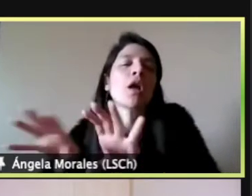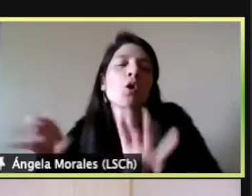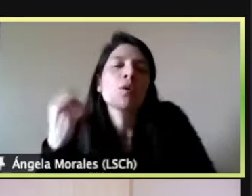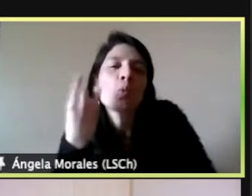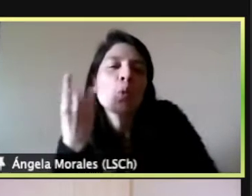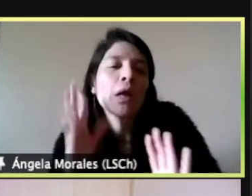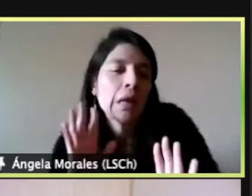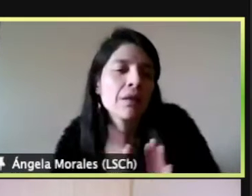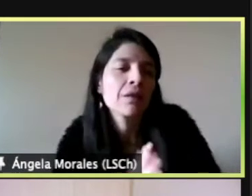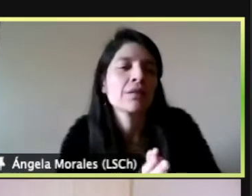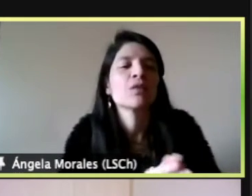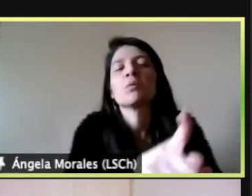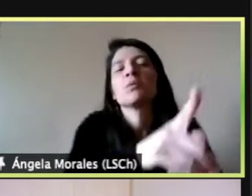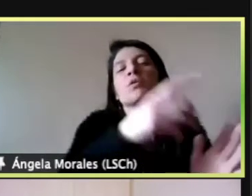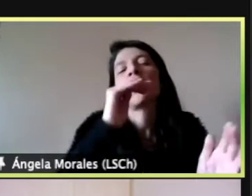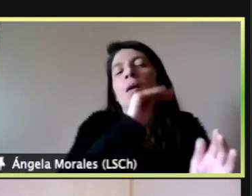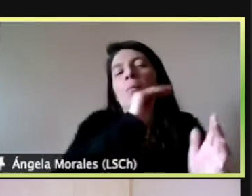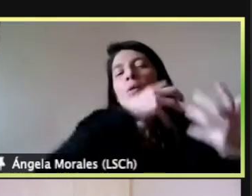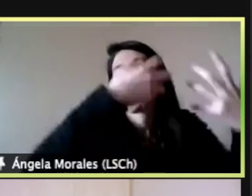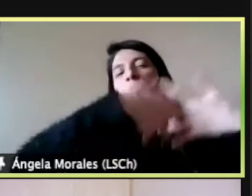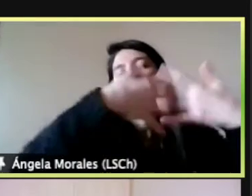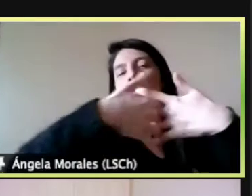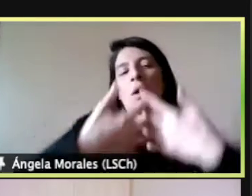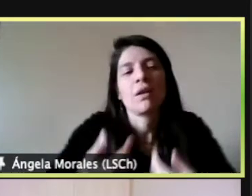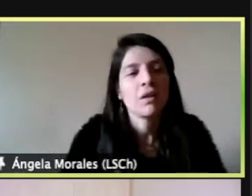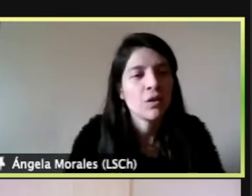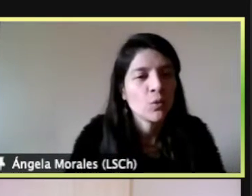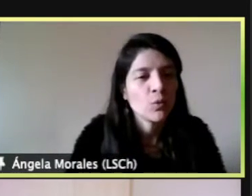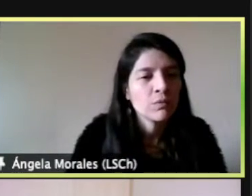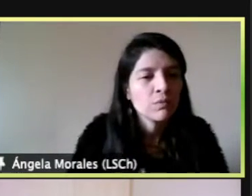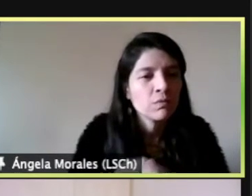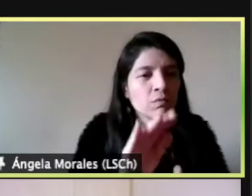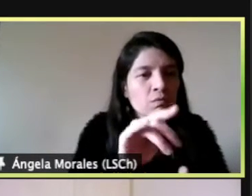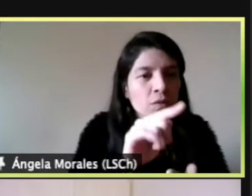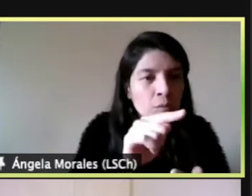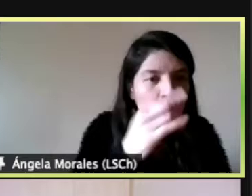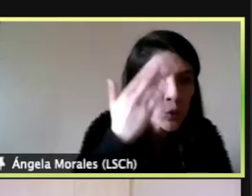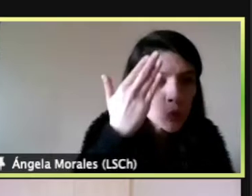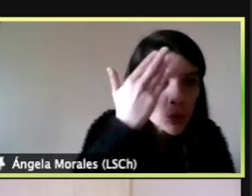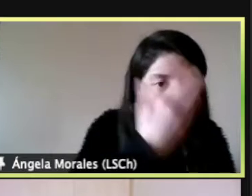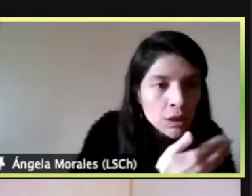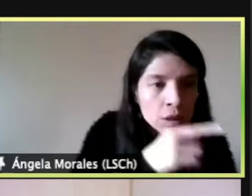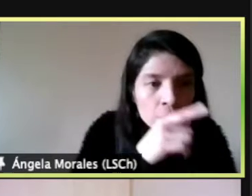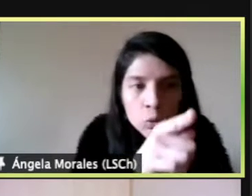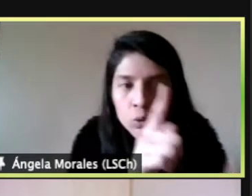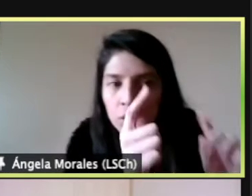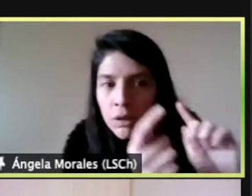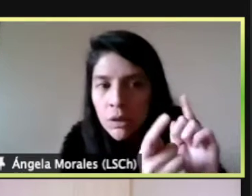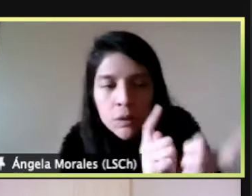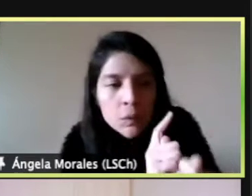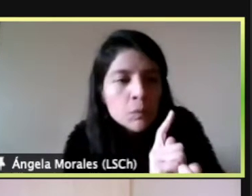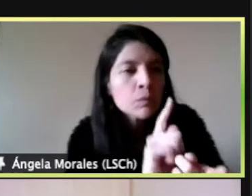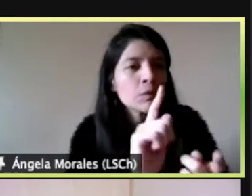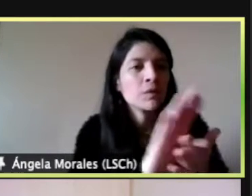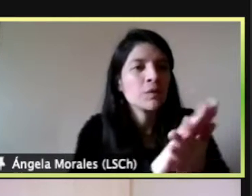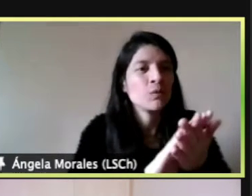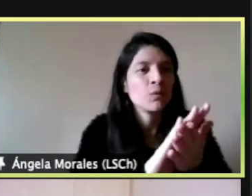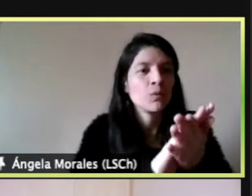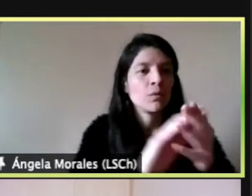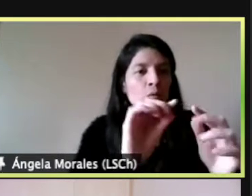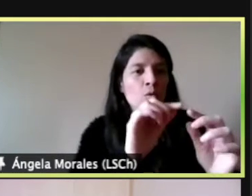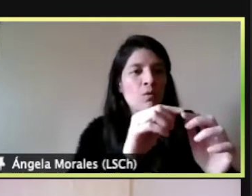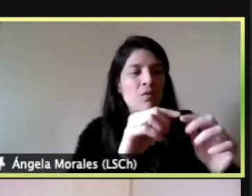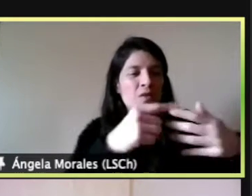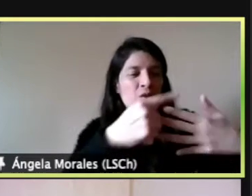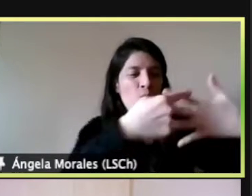no. Si en negrito, esto tengo que cambiarlo. Por ejemplo, así ya tengo acá